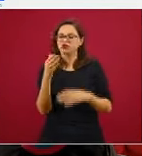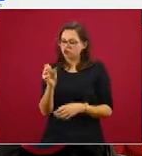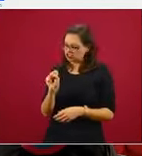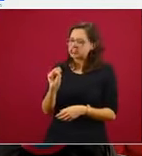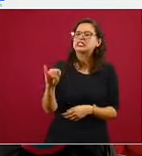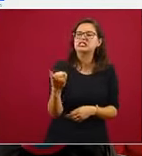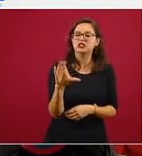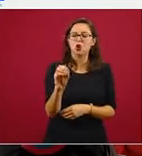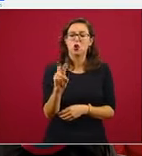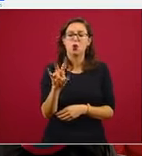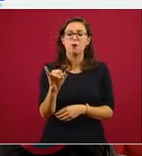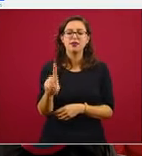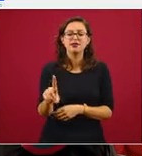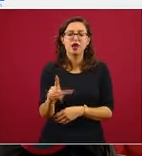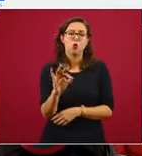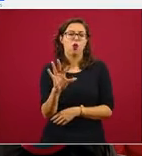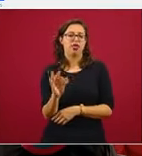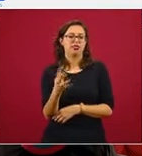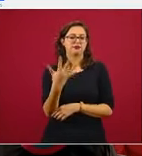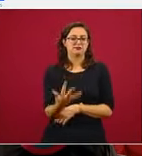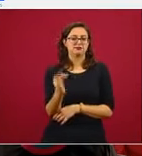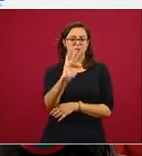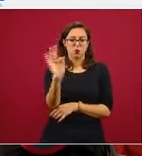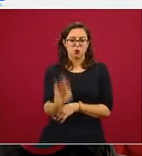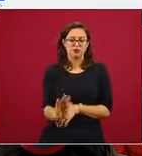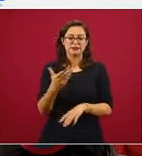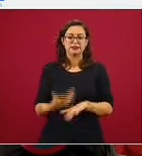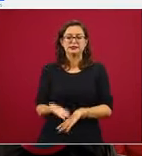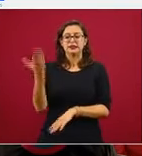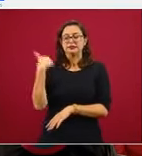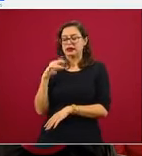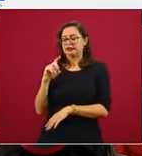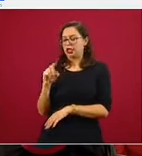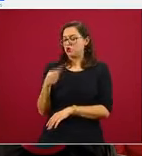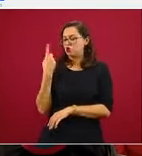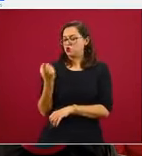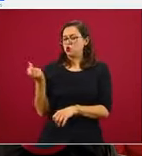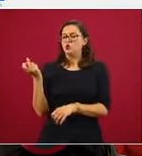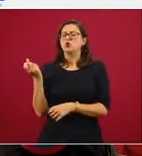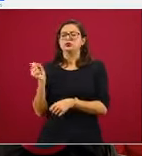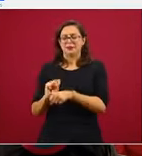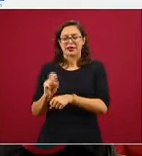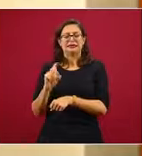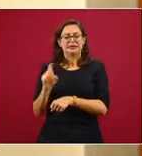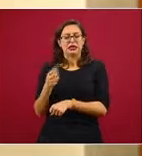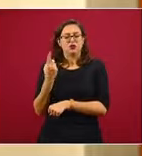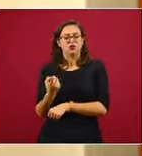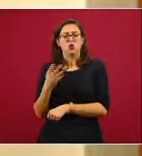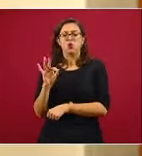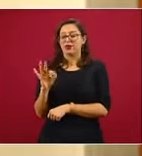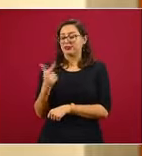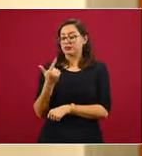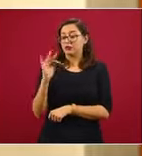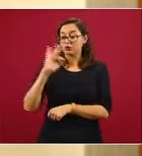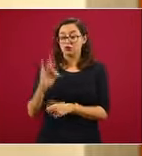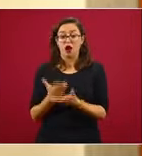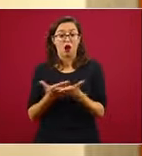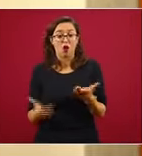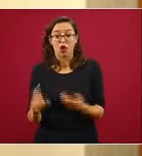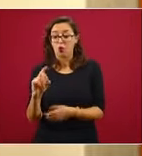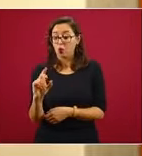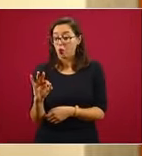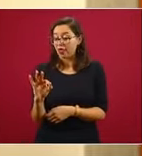que cerramos la semana 31. La 31 la habíamos cerrado en 47%. Y esto también representa precisamente